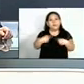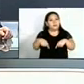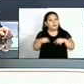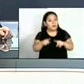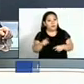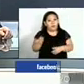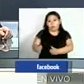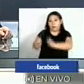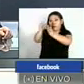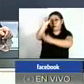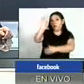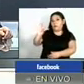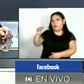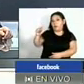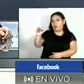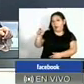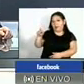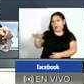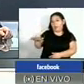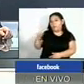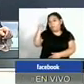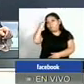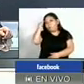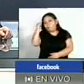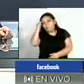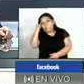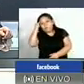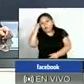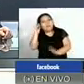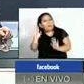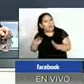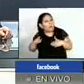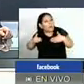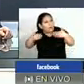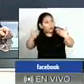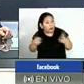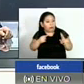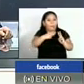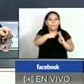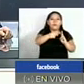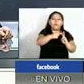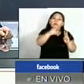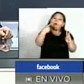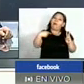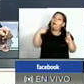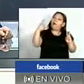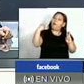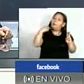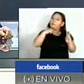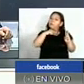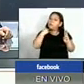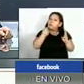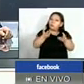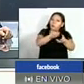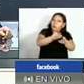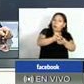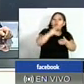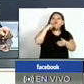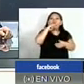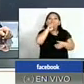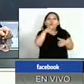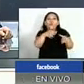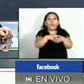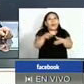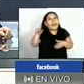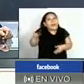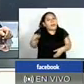La Fiscalía General de la República tiene una nueva hipótesis sobre el ataque a los simpatizantes del FMLN y argumenta de que se trató